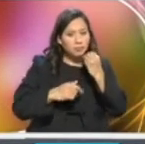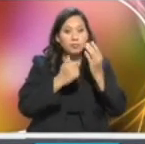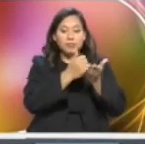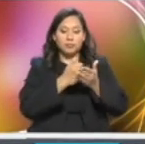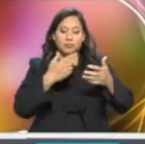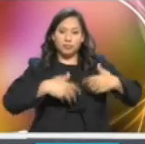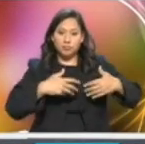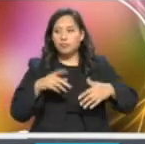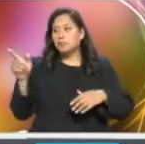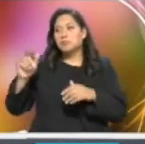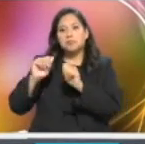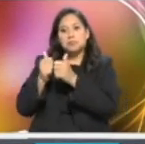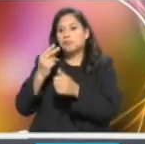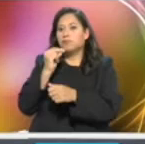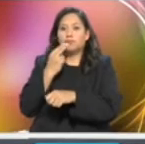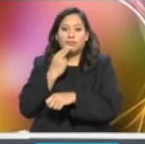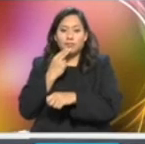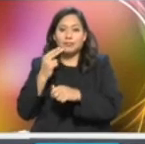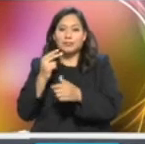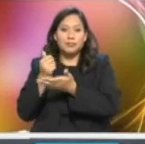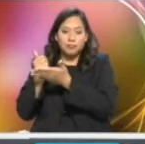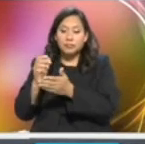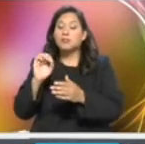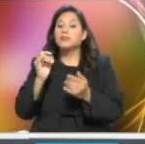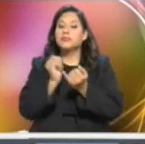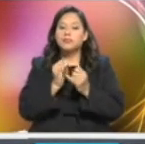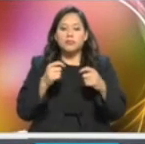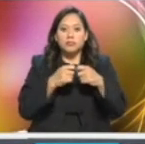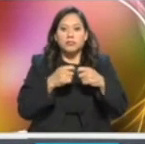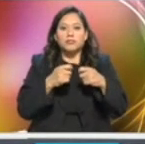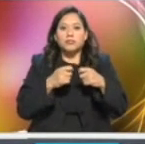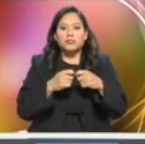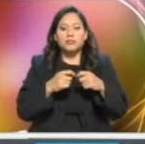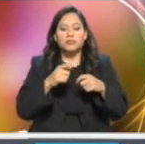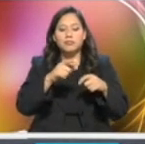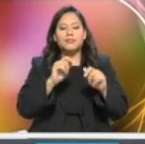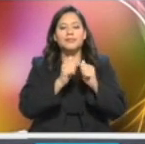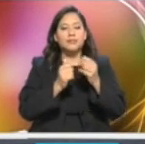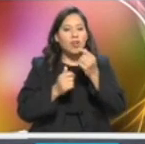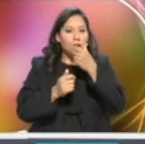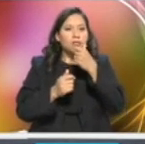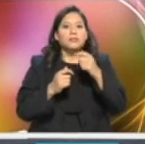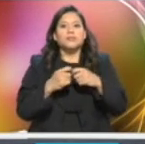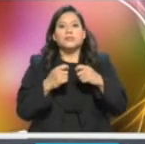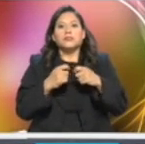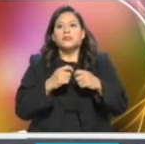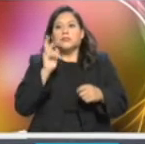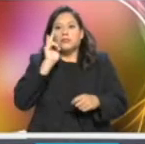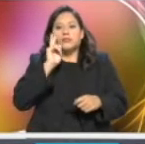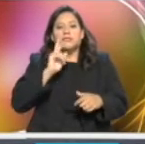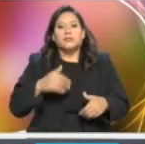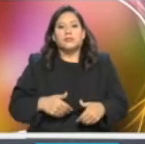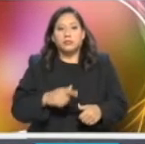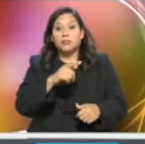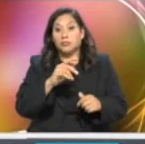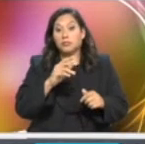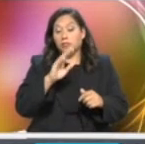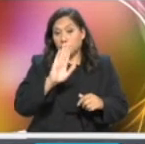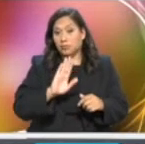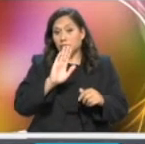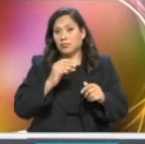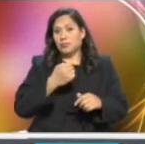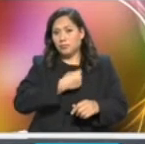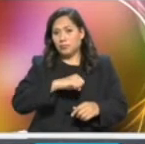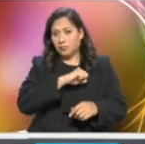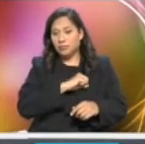mejor que otras personas, ¿no? O hay quien le genera ansiedad nada más comer una rebanada de pan integral, aunque sea realmente sano. No, y luego vienen los